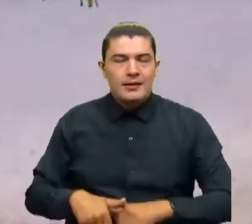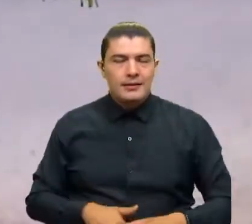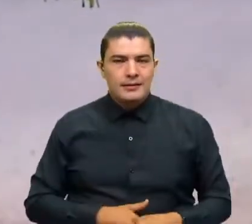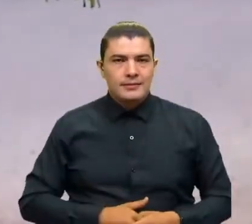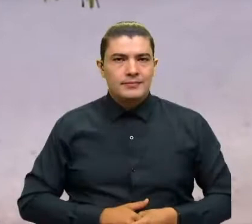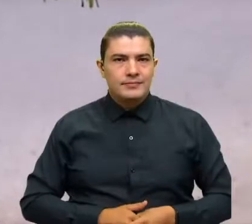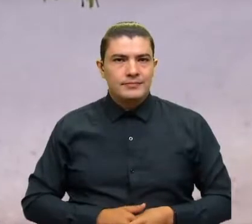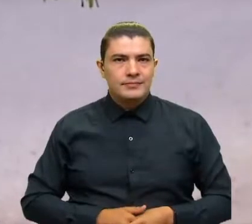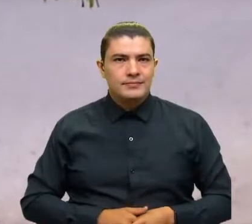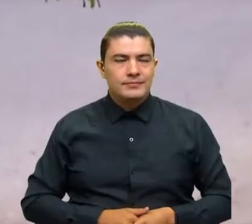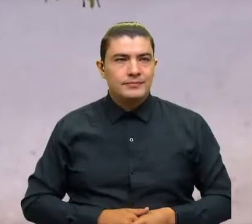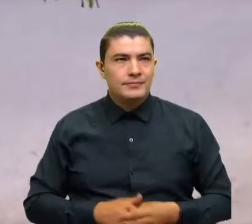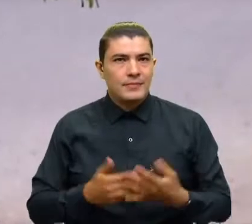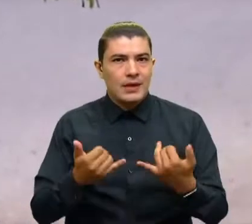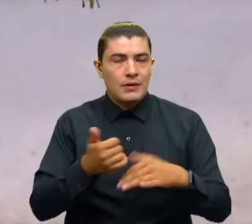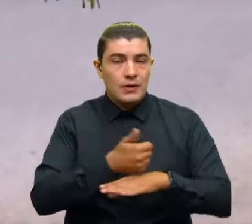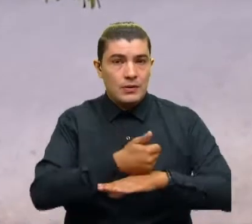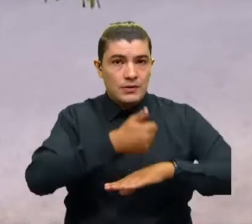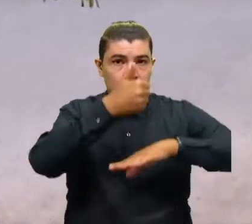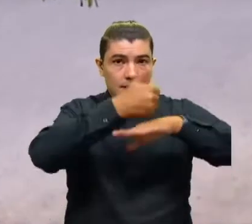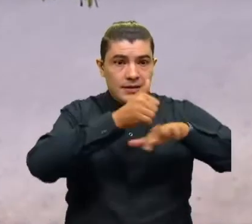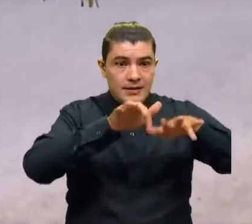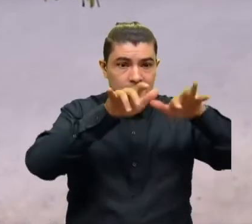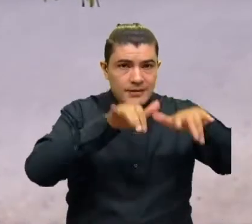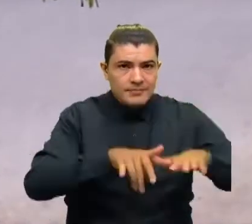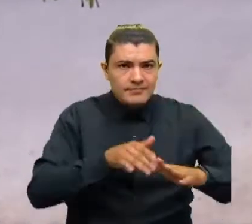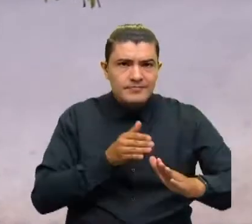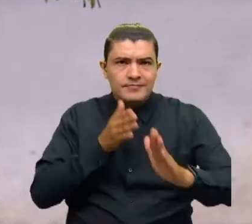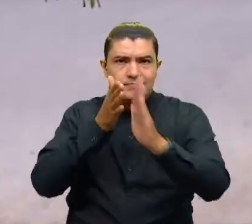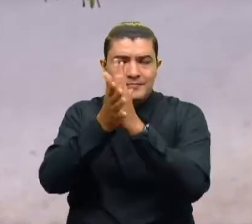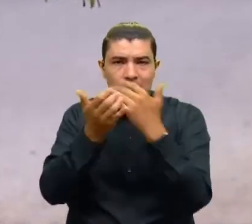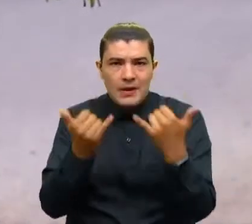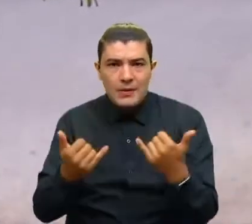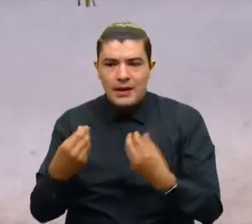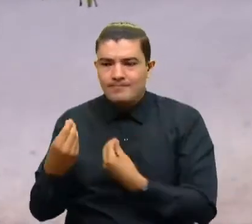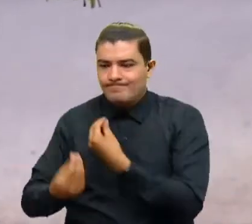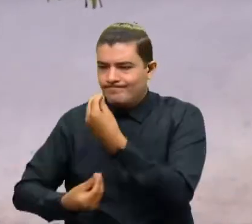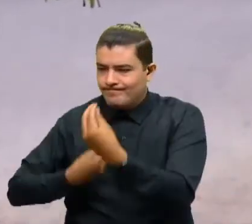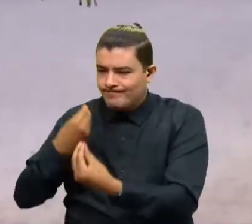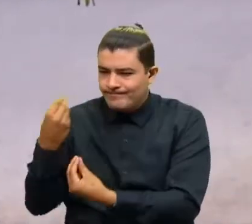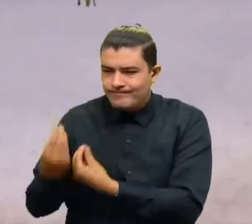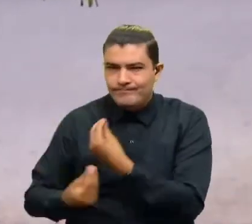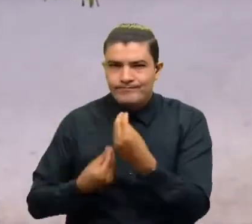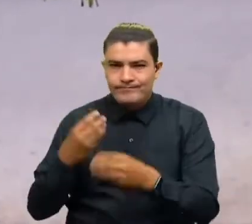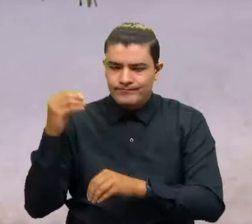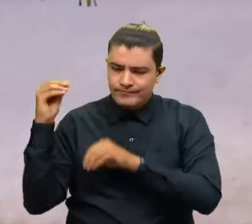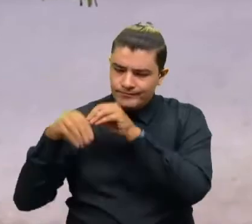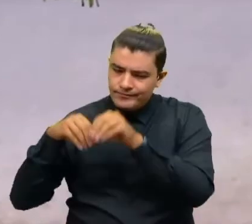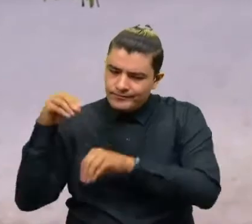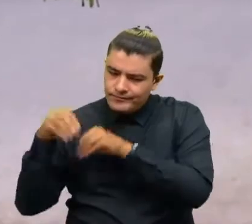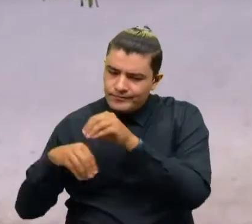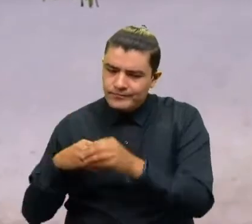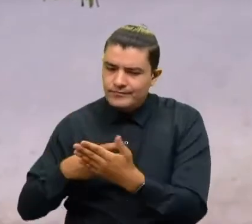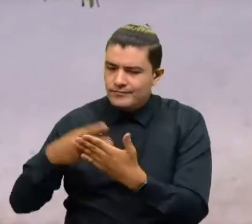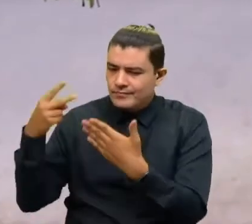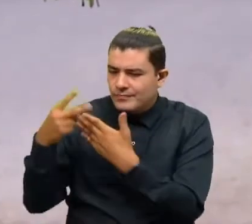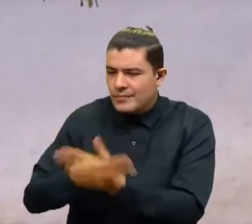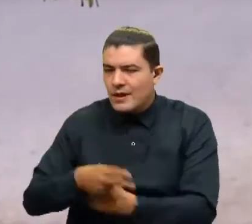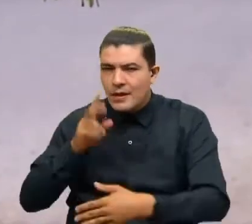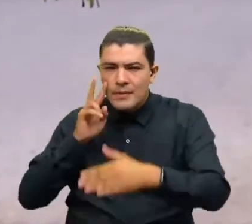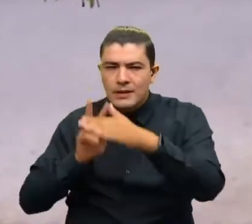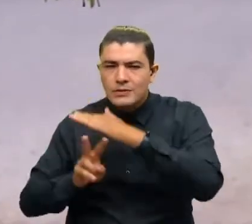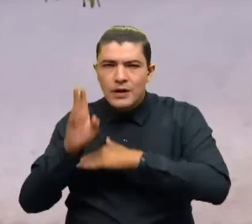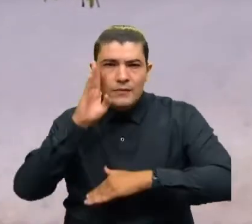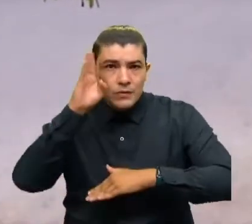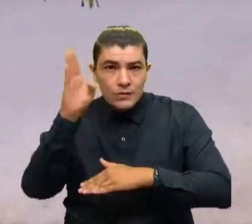Ante esto, la Oficina de Infraestructura informó que están realizando todos los proyectos para poder mejorar las vías